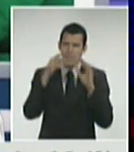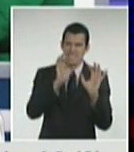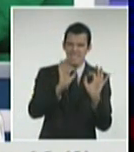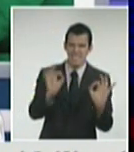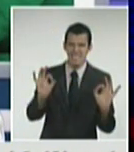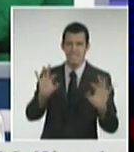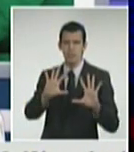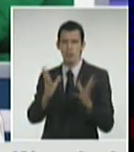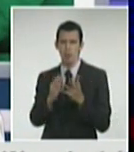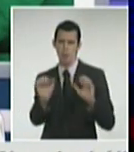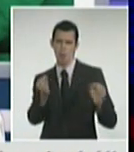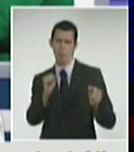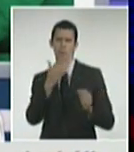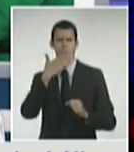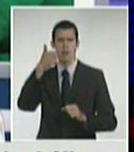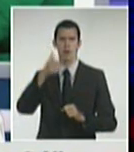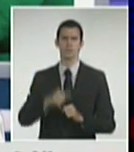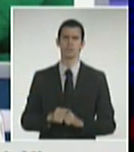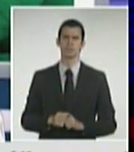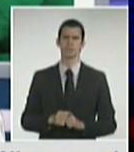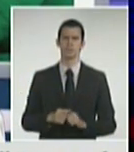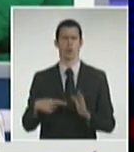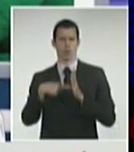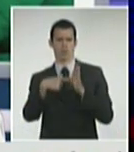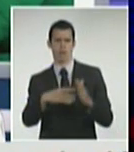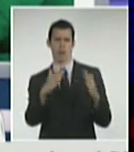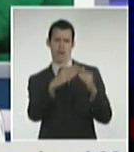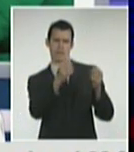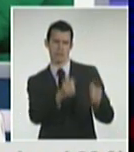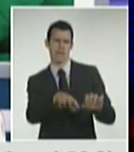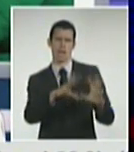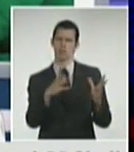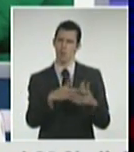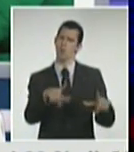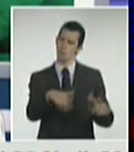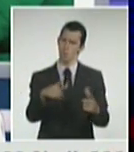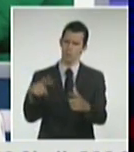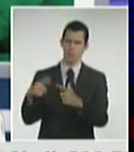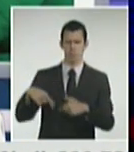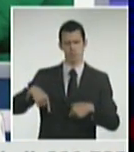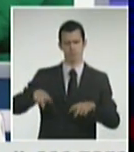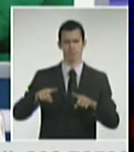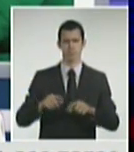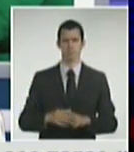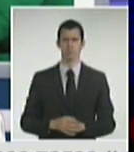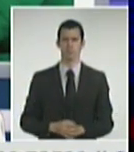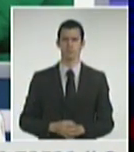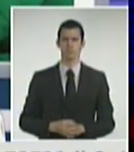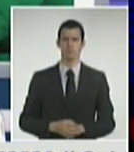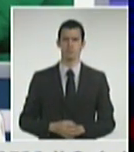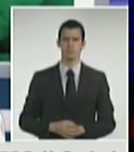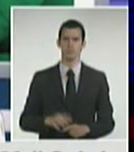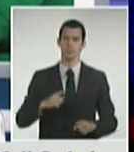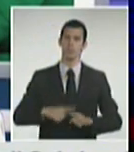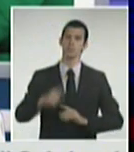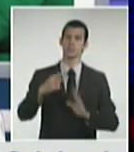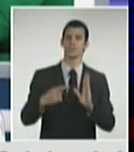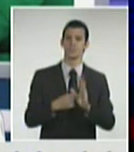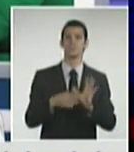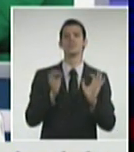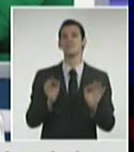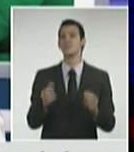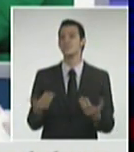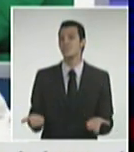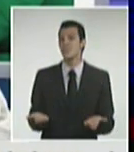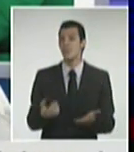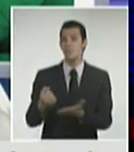de aislamiento, de seguimiento, y con la intervención sanitaria que se viene realizando en